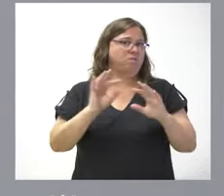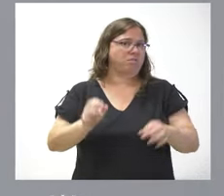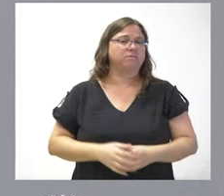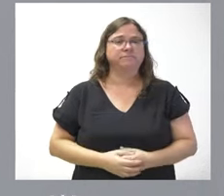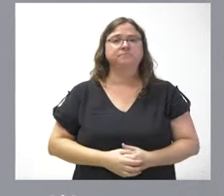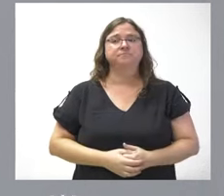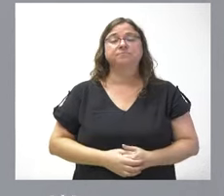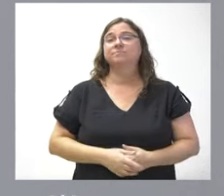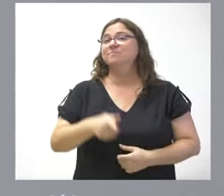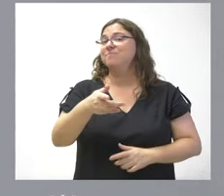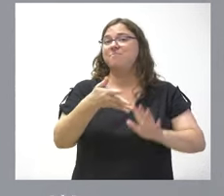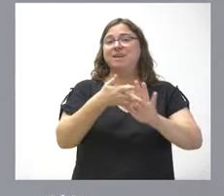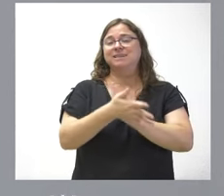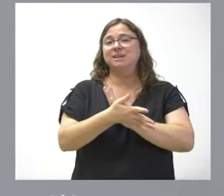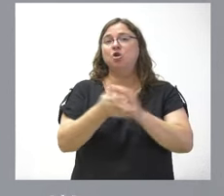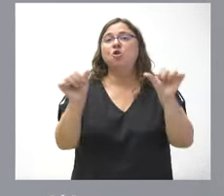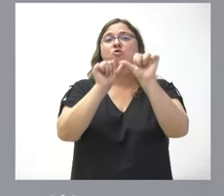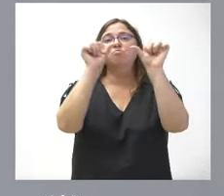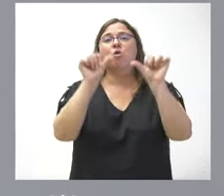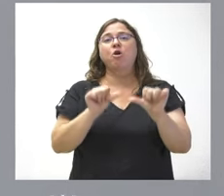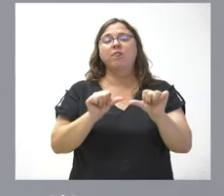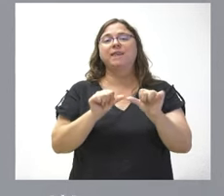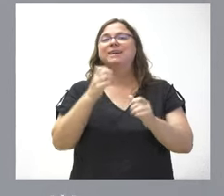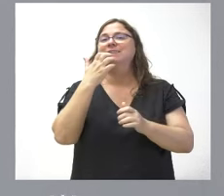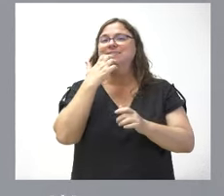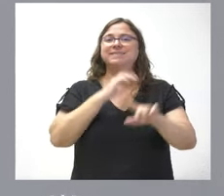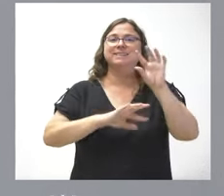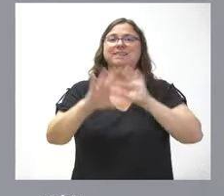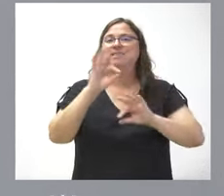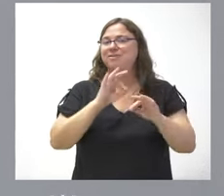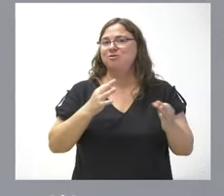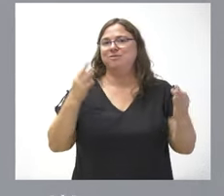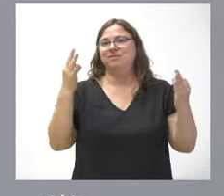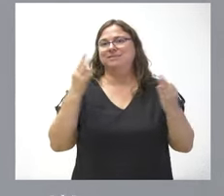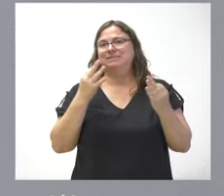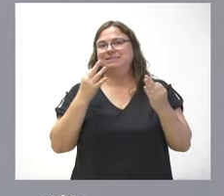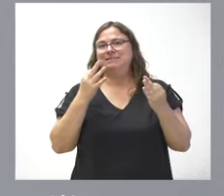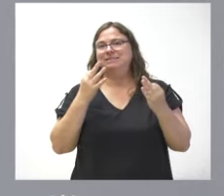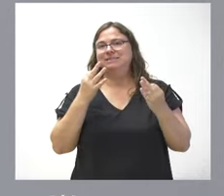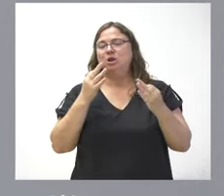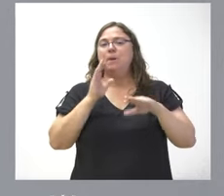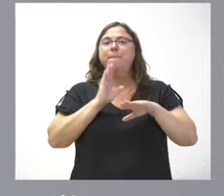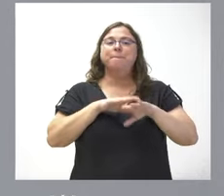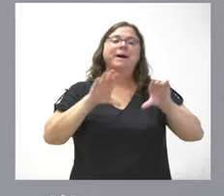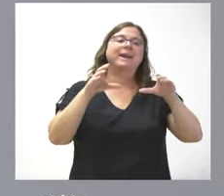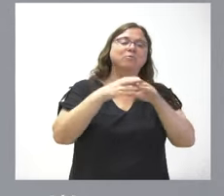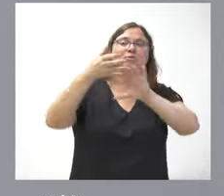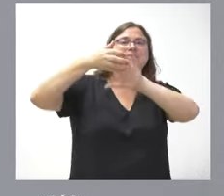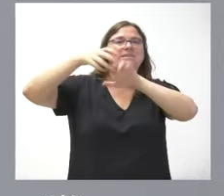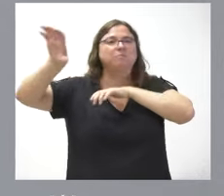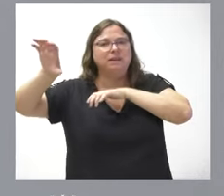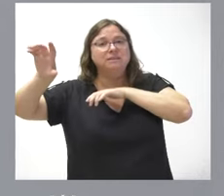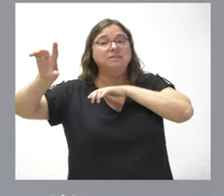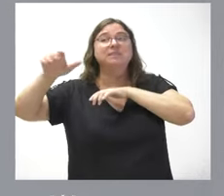manifestado por tanto un modelo en el que se decide lo que se destina a unos partidos separatistas y lo que